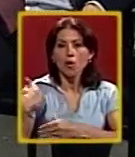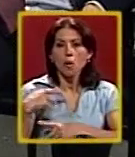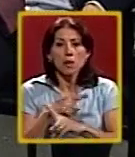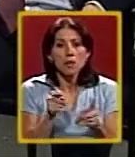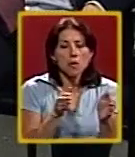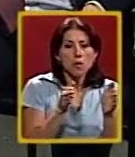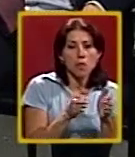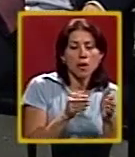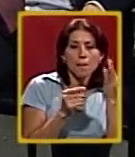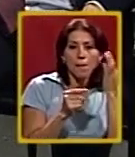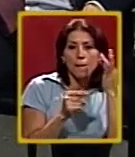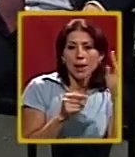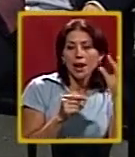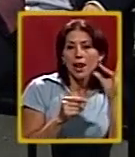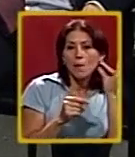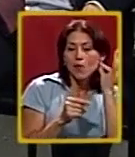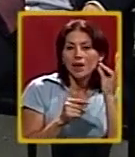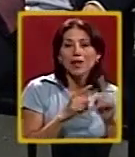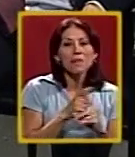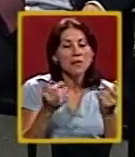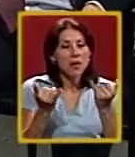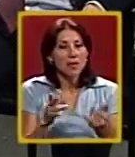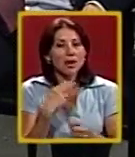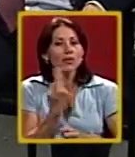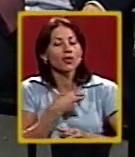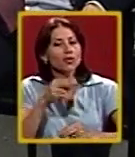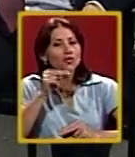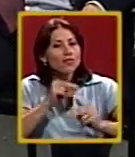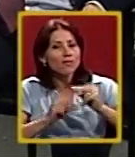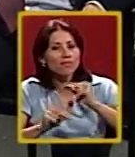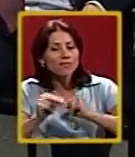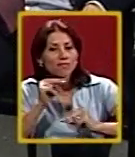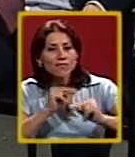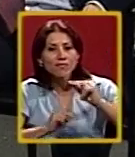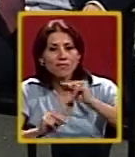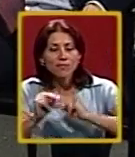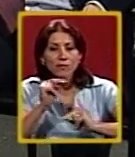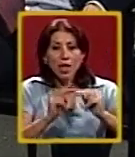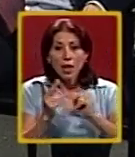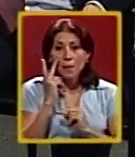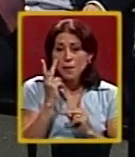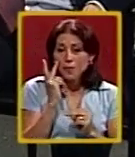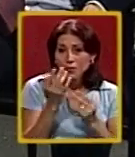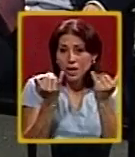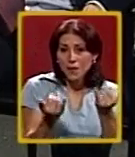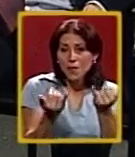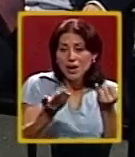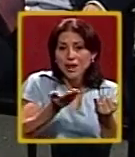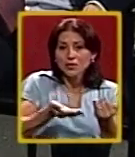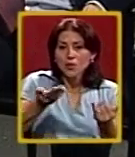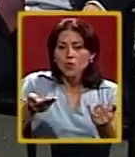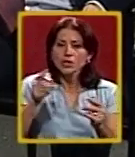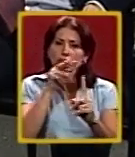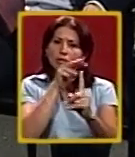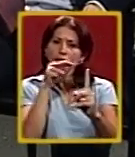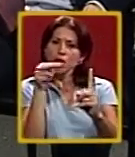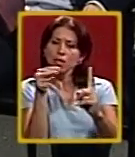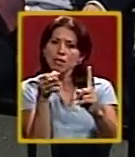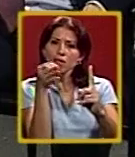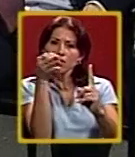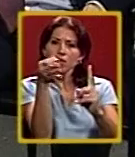nosotros empezamos a aprender a negociar y el mundo, el panorama de las cosas las vemos mucho más